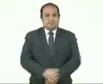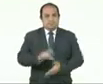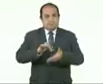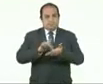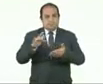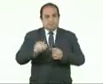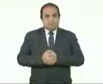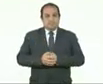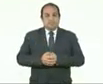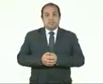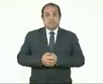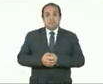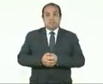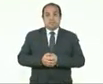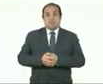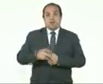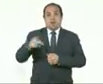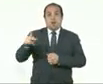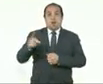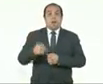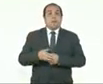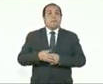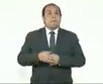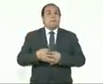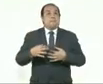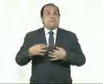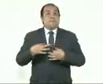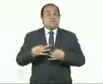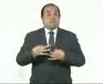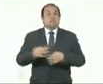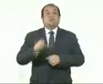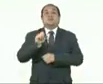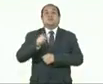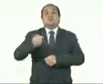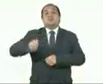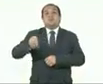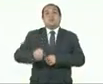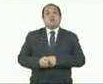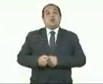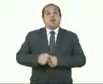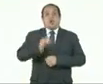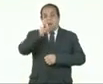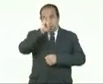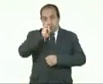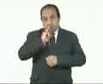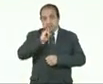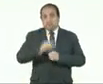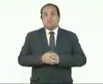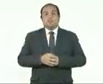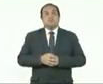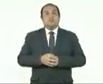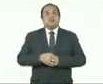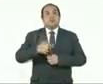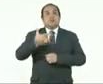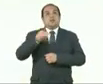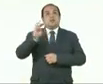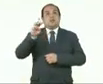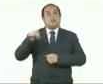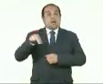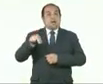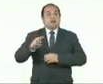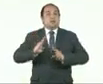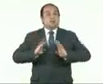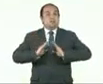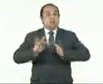Gracias por su anfitrionía. Saludo también al coronel de Infantería, Germán Muñoz Navarro, y agradecemos